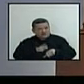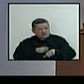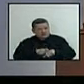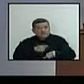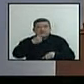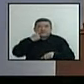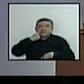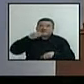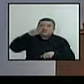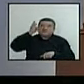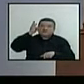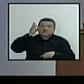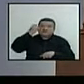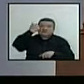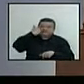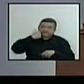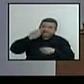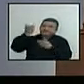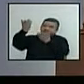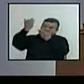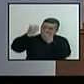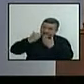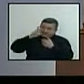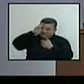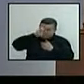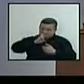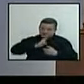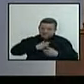Padre, glorifica tu nombre.